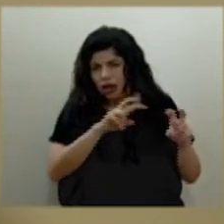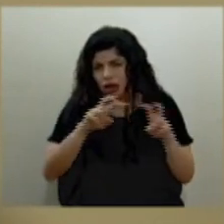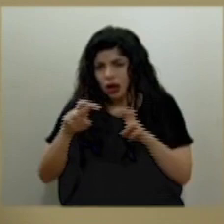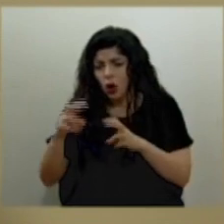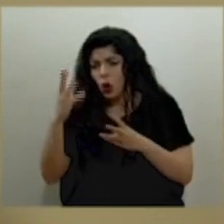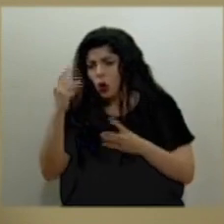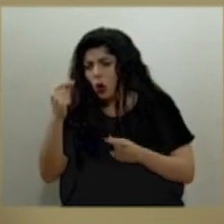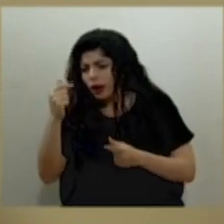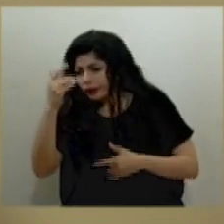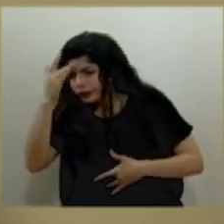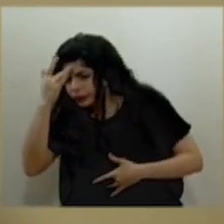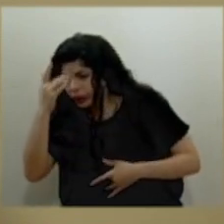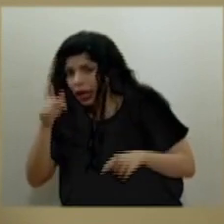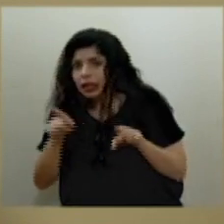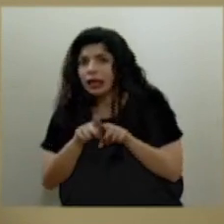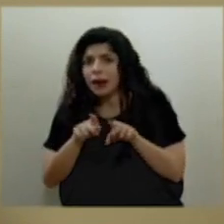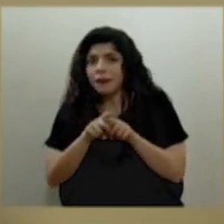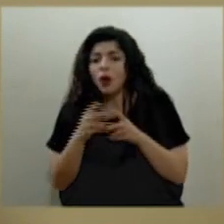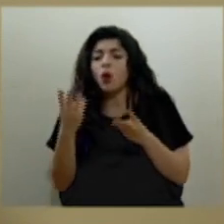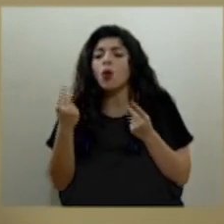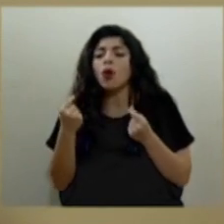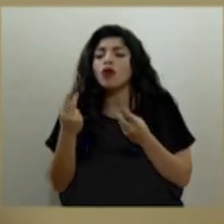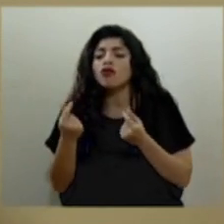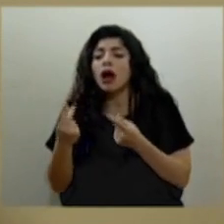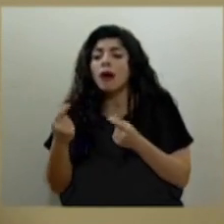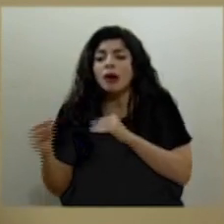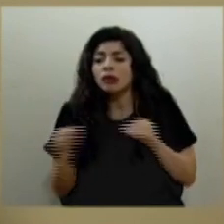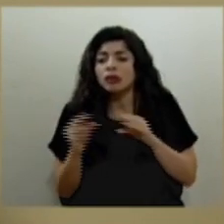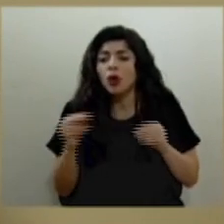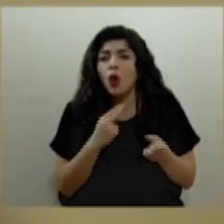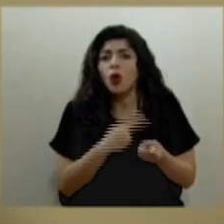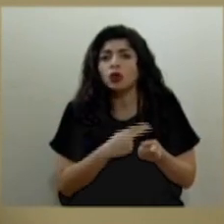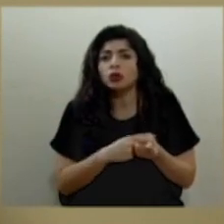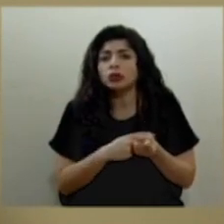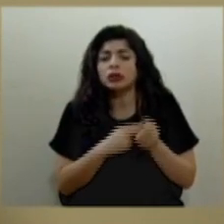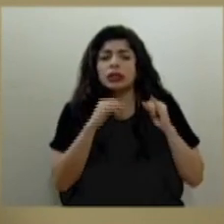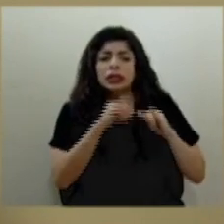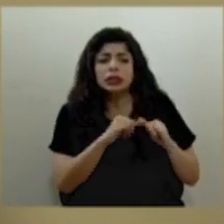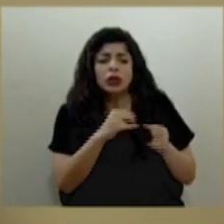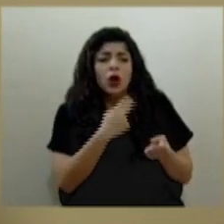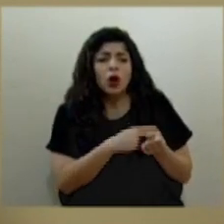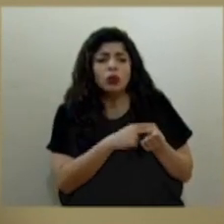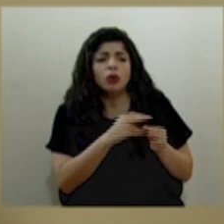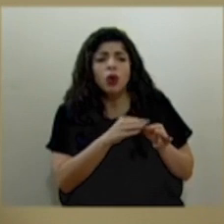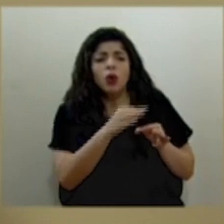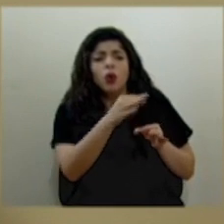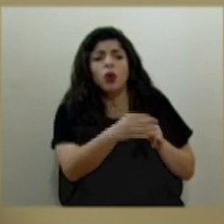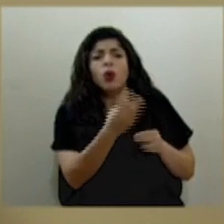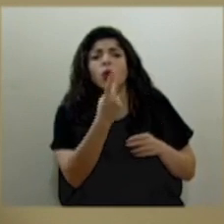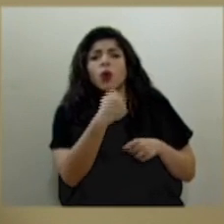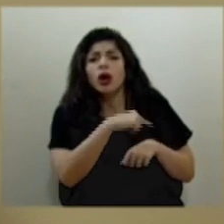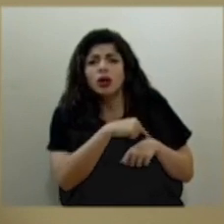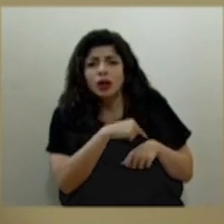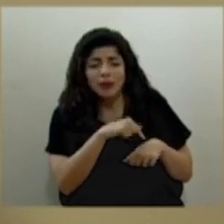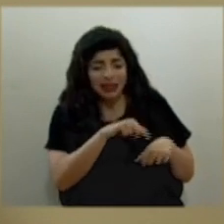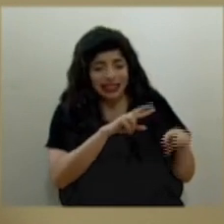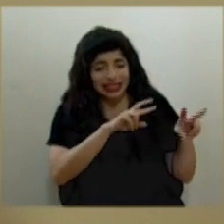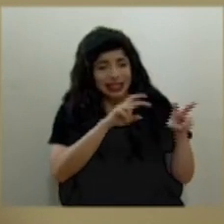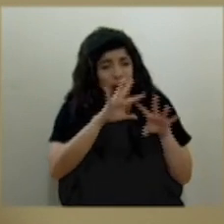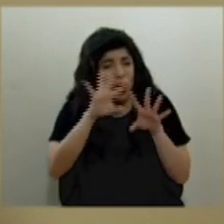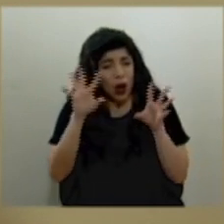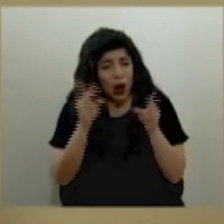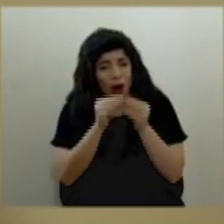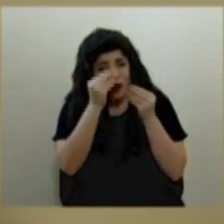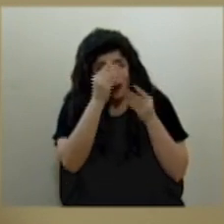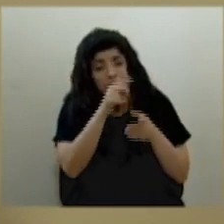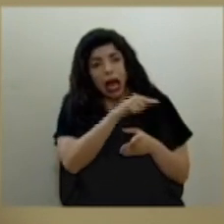los casos que llegan también incluso de la velocidad de hospitalización, del tiempo de permanencia en los hospitales, y sobre esa base se